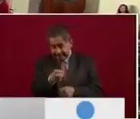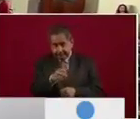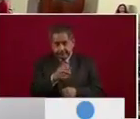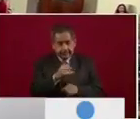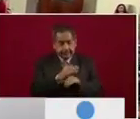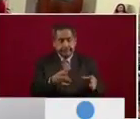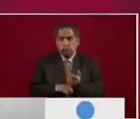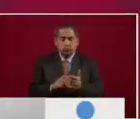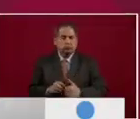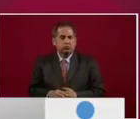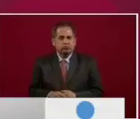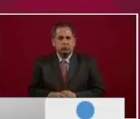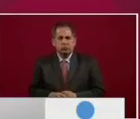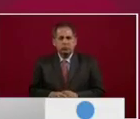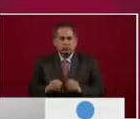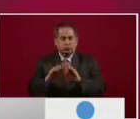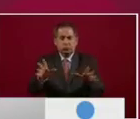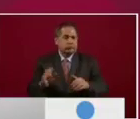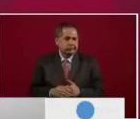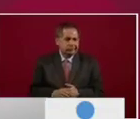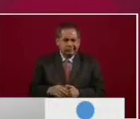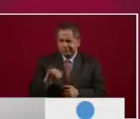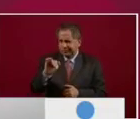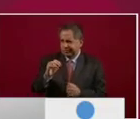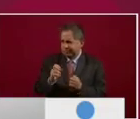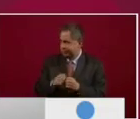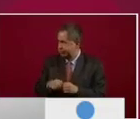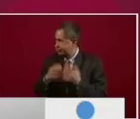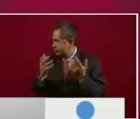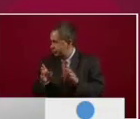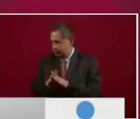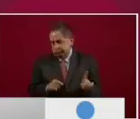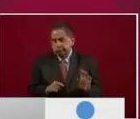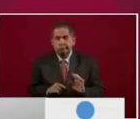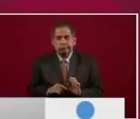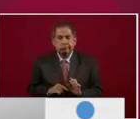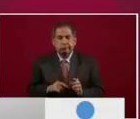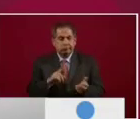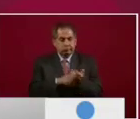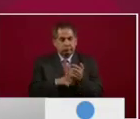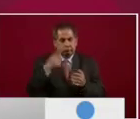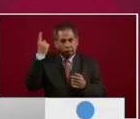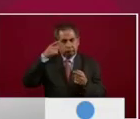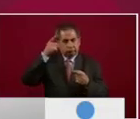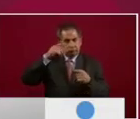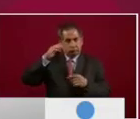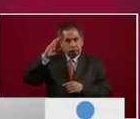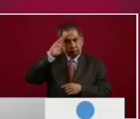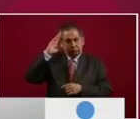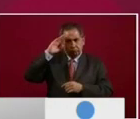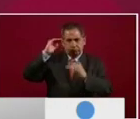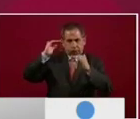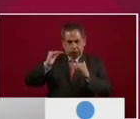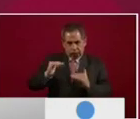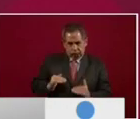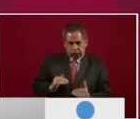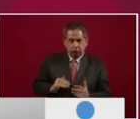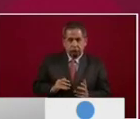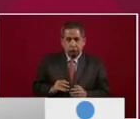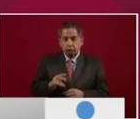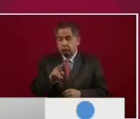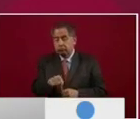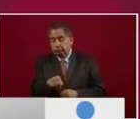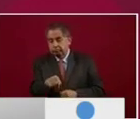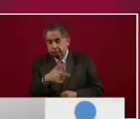detener o vídeo guzmán pero afirmó que volverá a intentar capturarlo sin derramar sangre asimismo reiteró que quien considere que